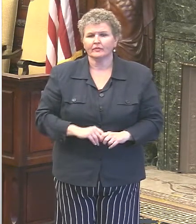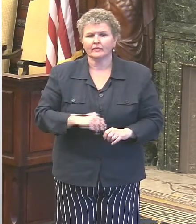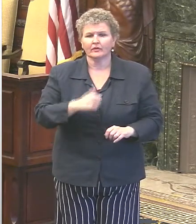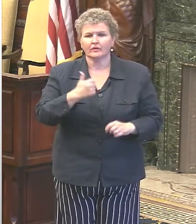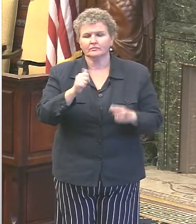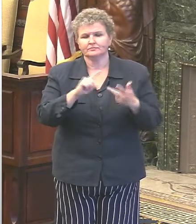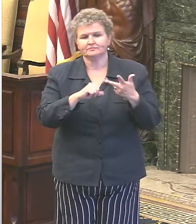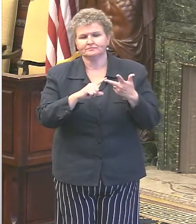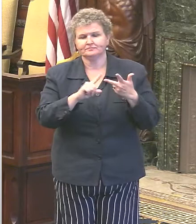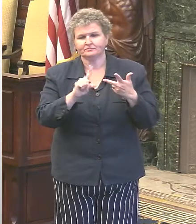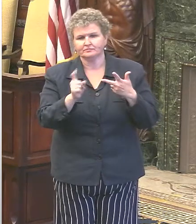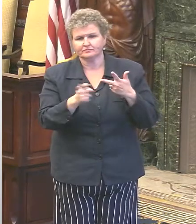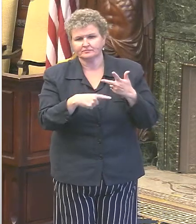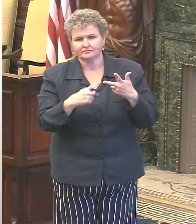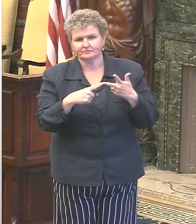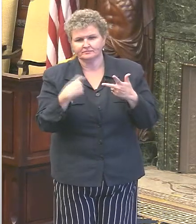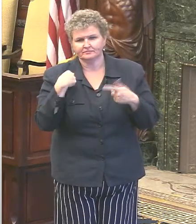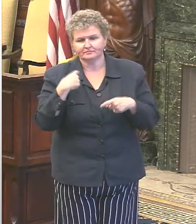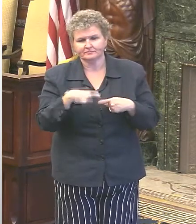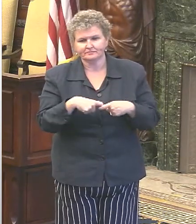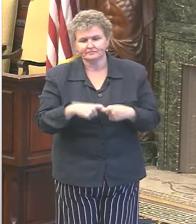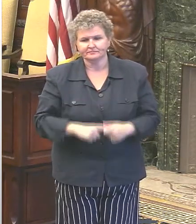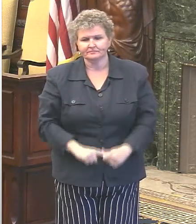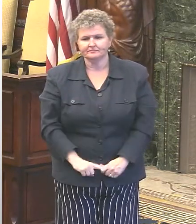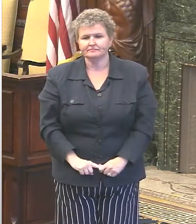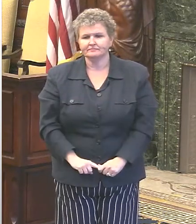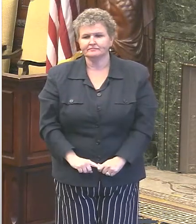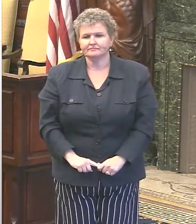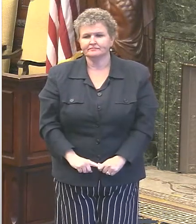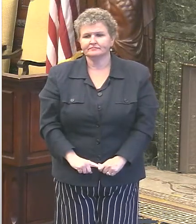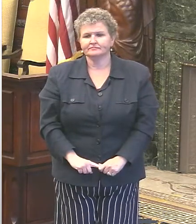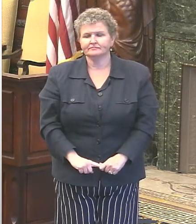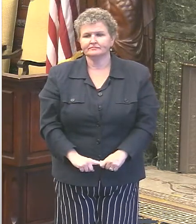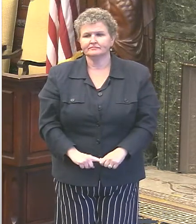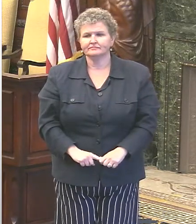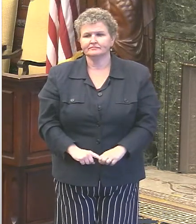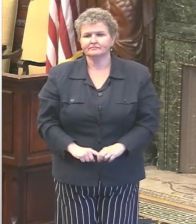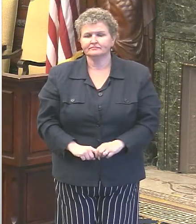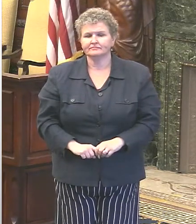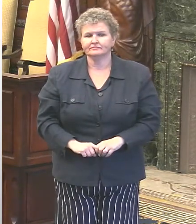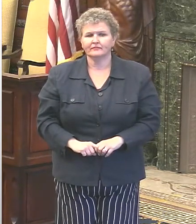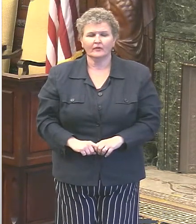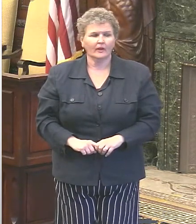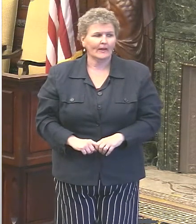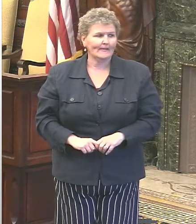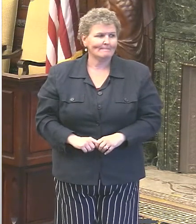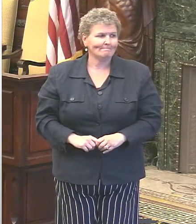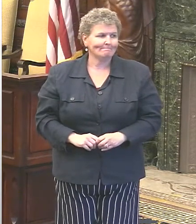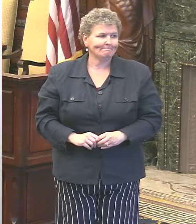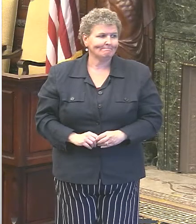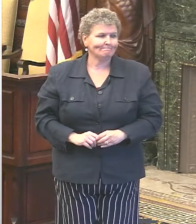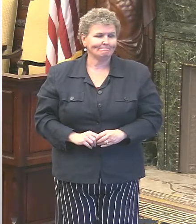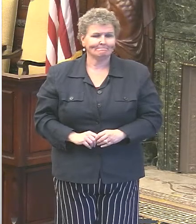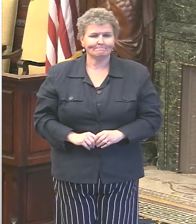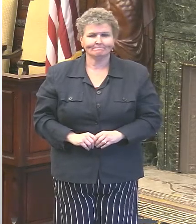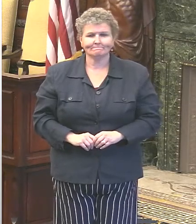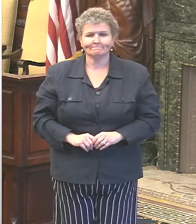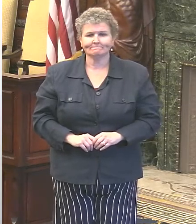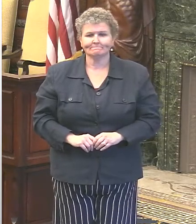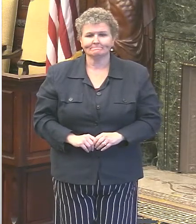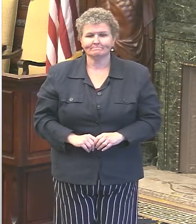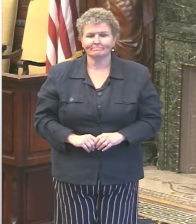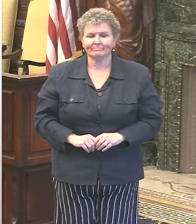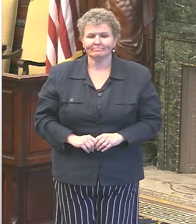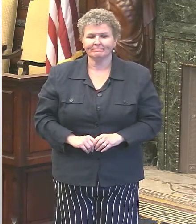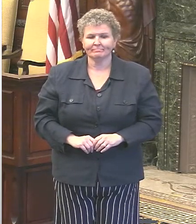Sean Brown. ¿Cómo han manejado ellos la reapertura de los centros de cuidados para que no sean